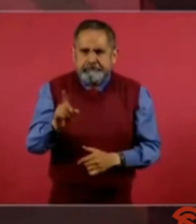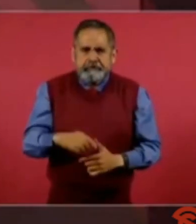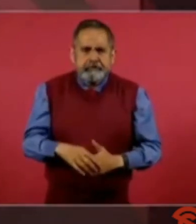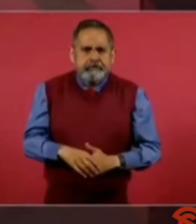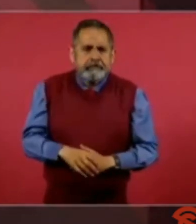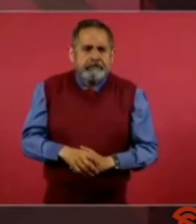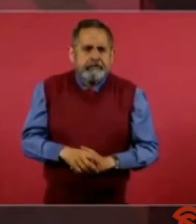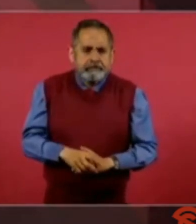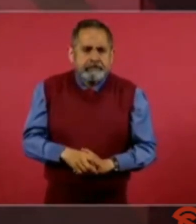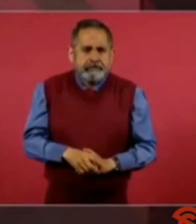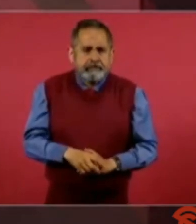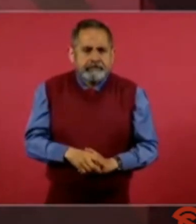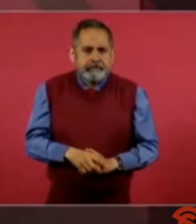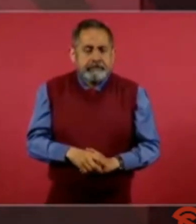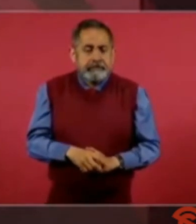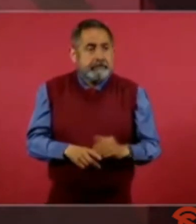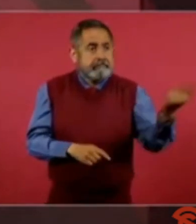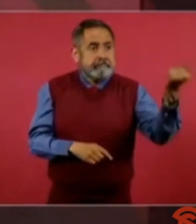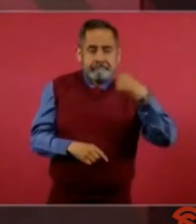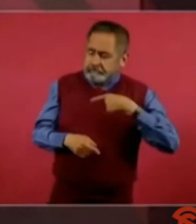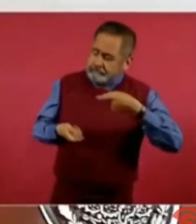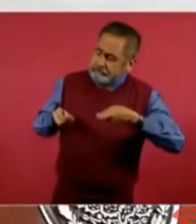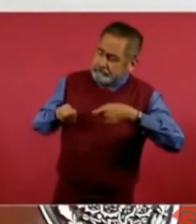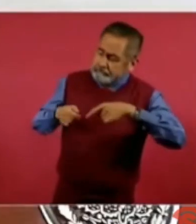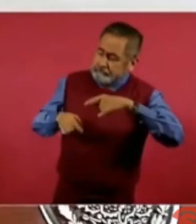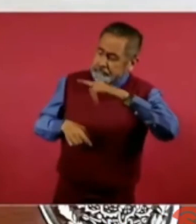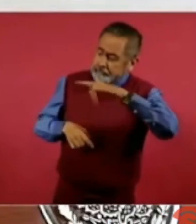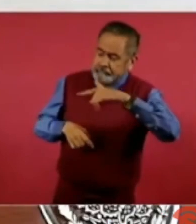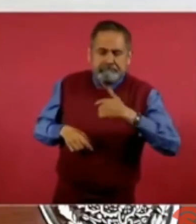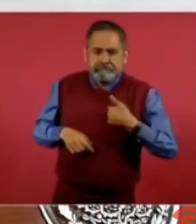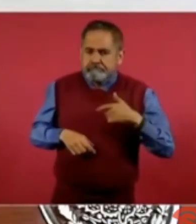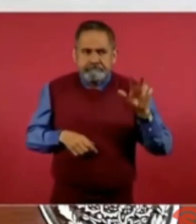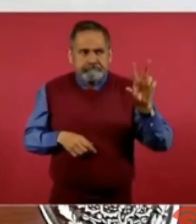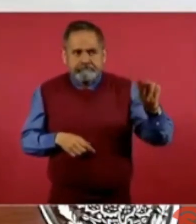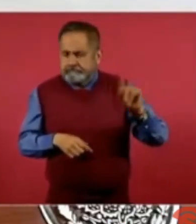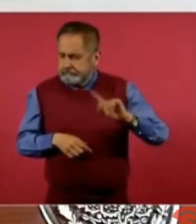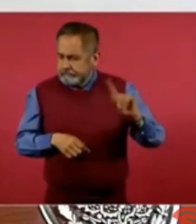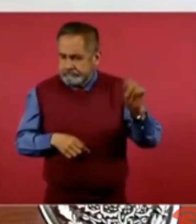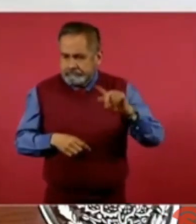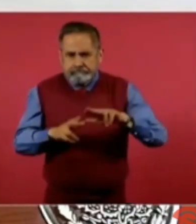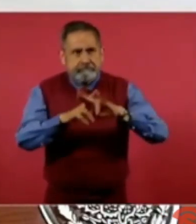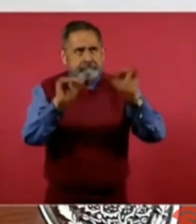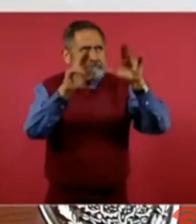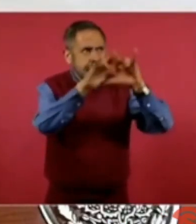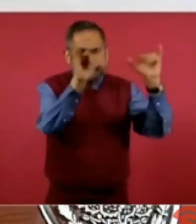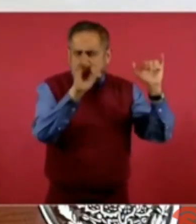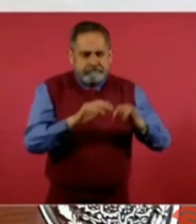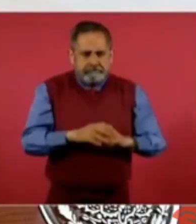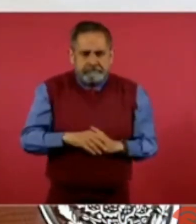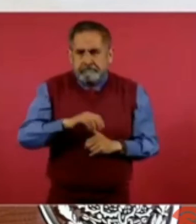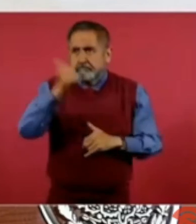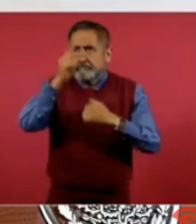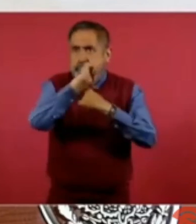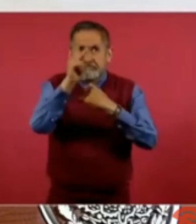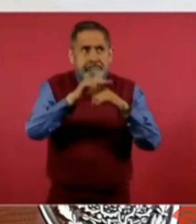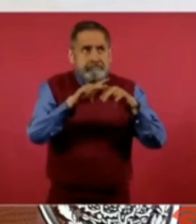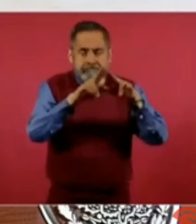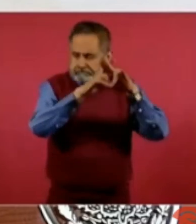títeres de nadie de ningún gobierno extranjero